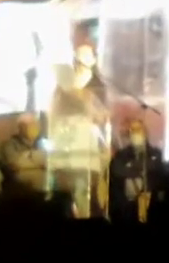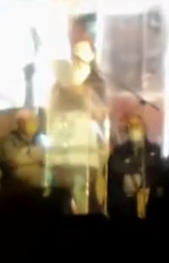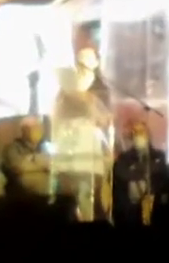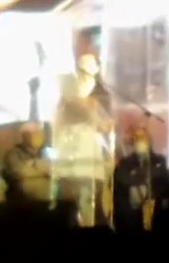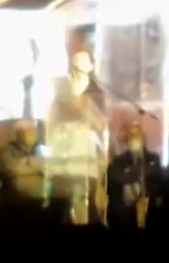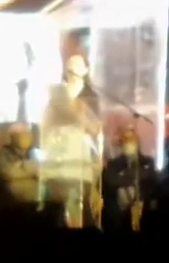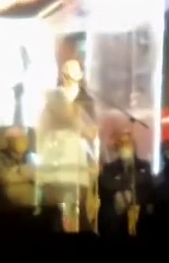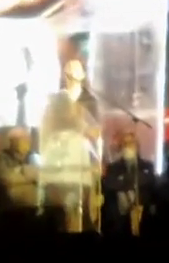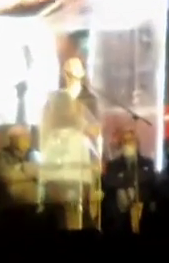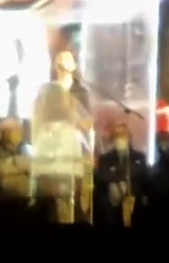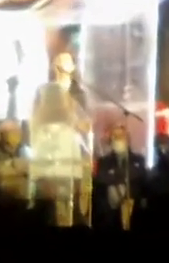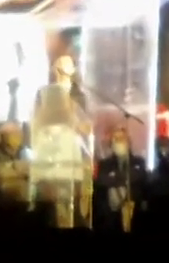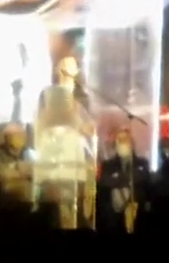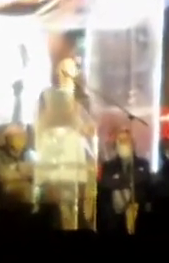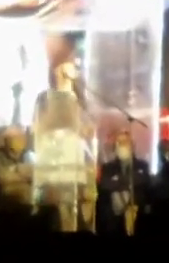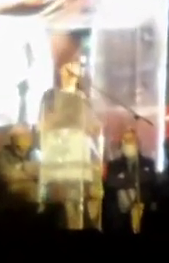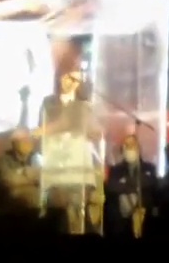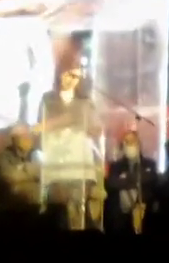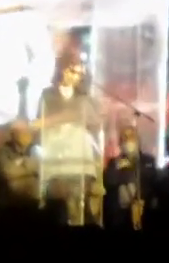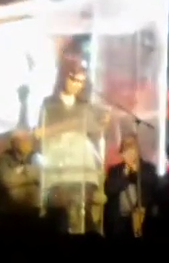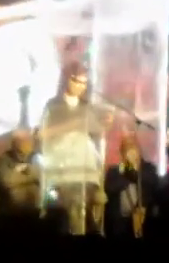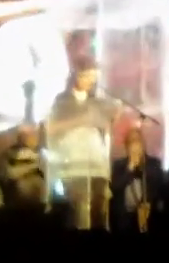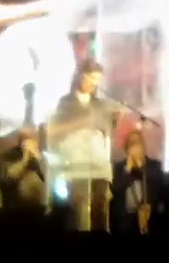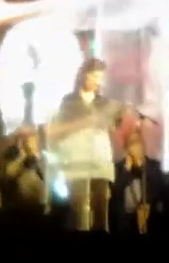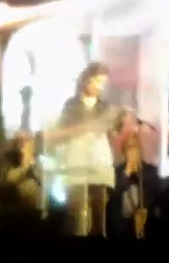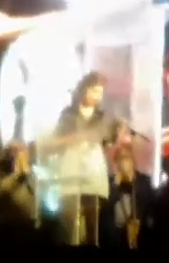los trabajadores, votaremos sí.